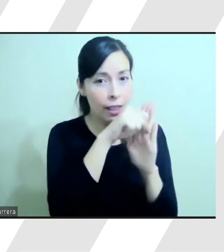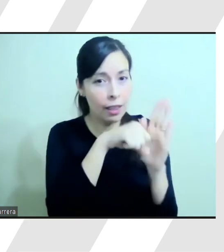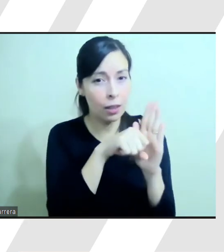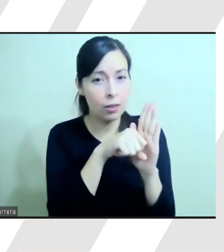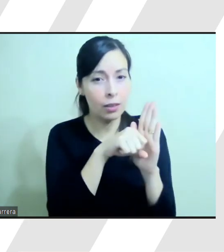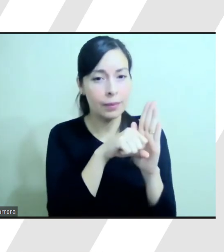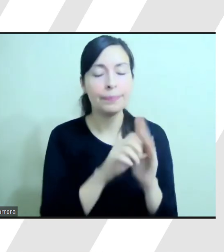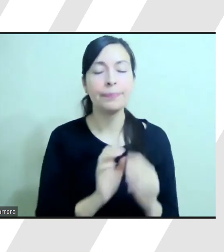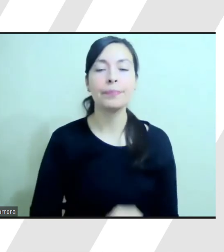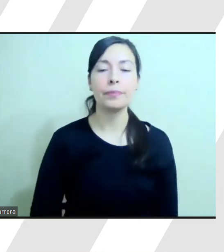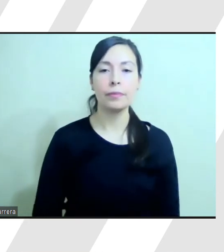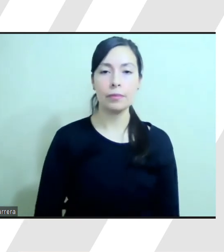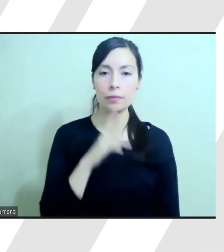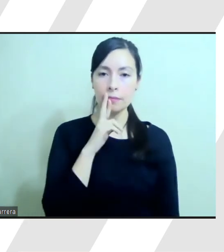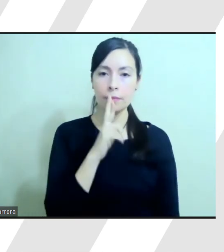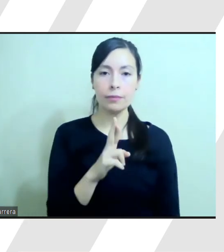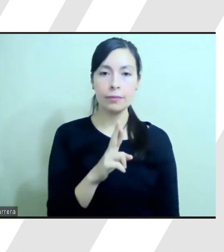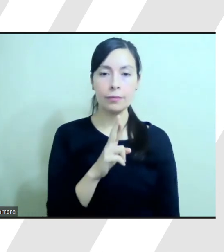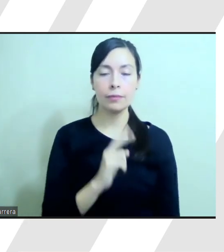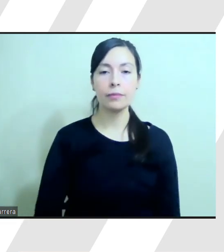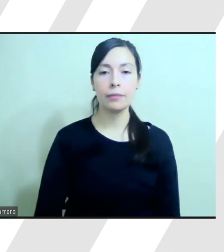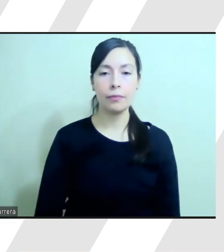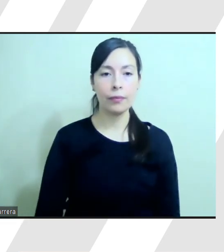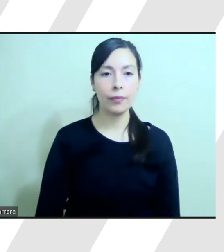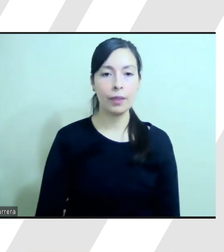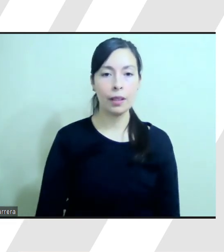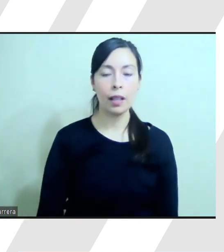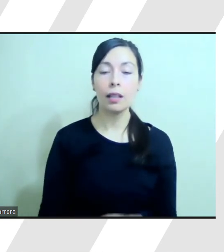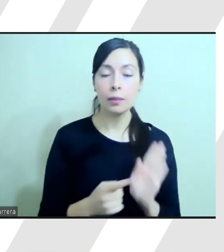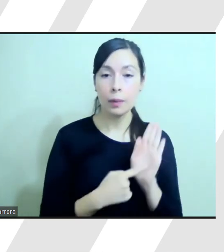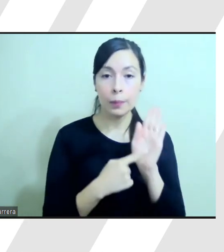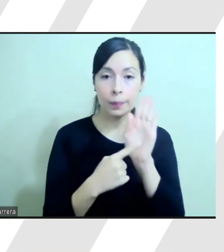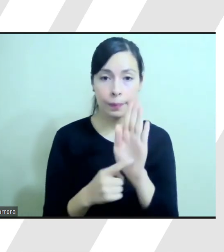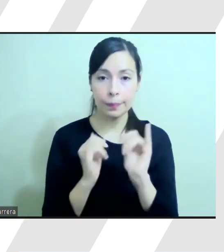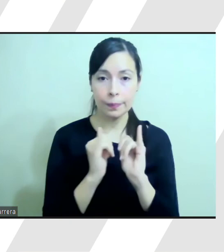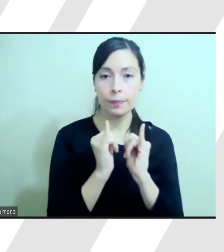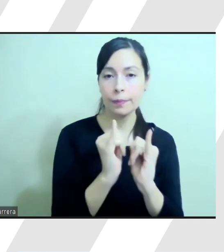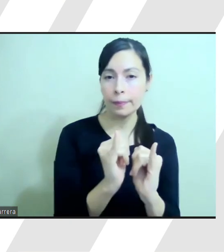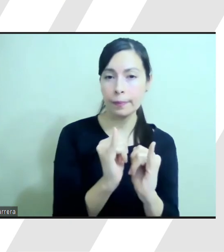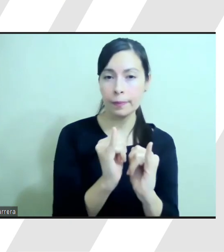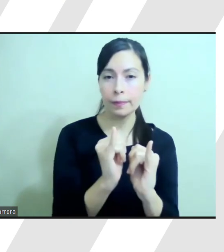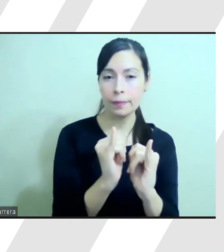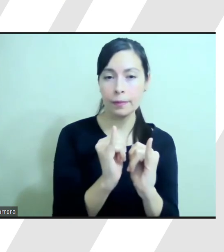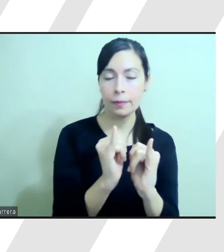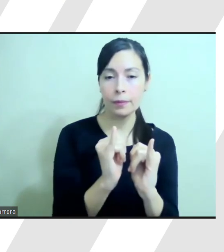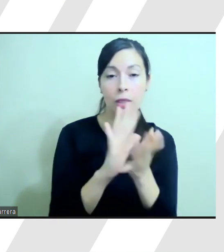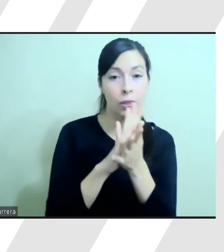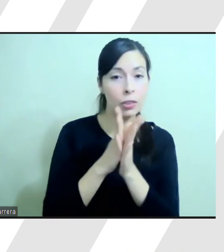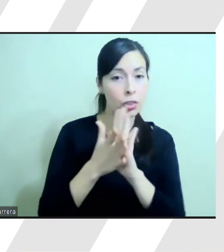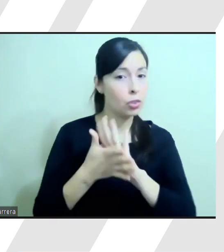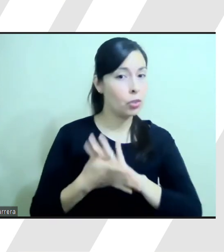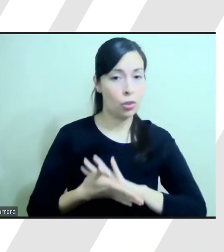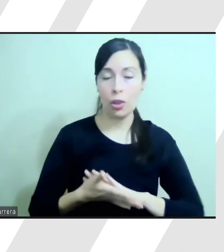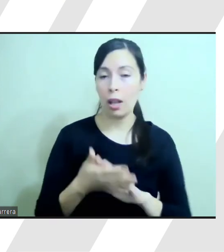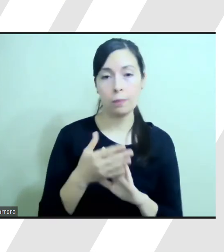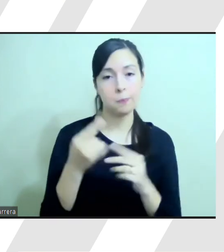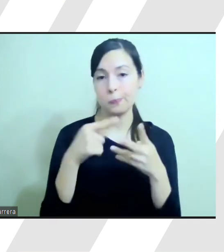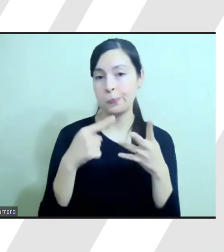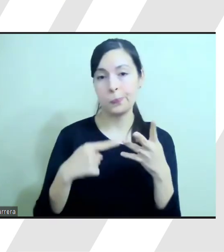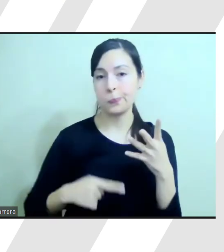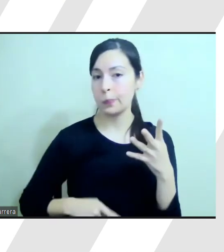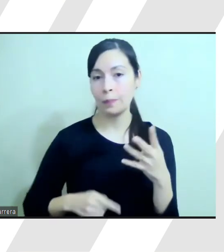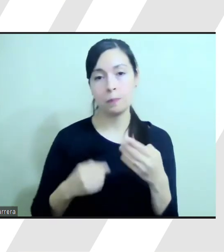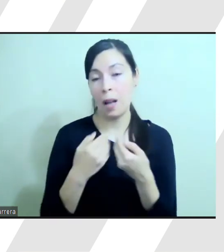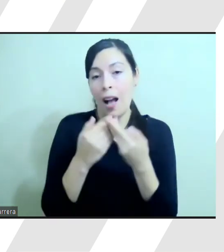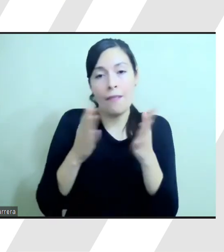Mira, respecto a la forma para presentar la información, todas las opciones están abiertas. La gente que me